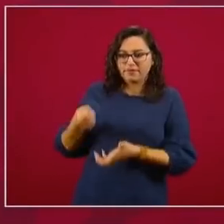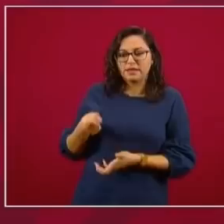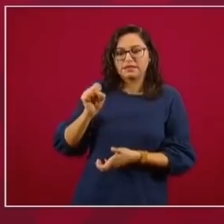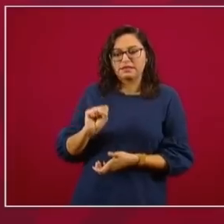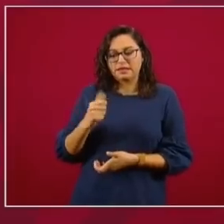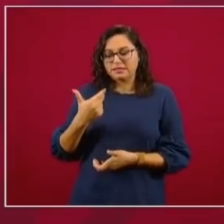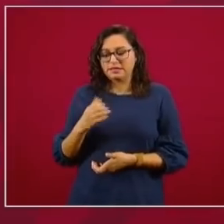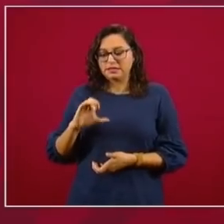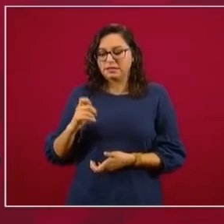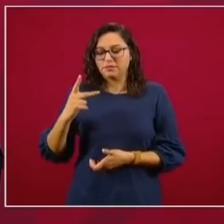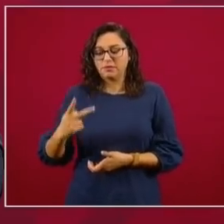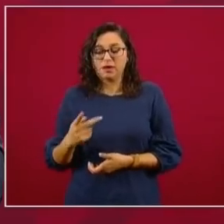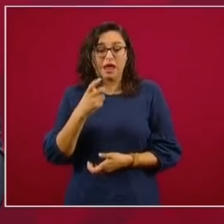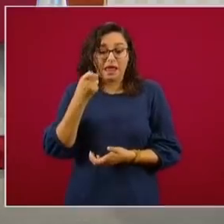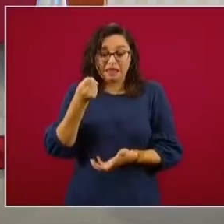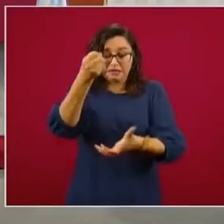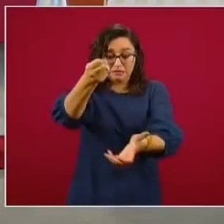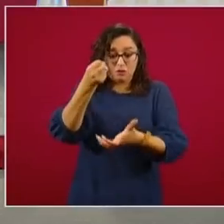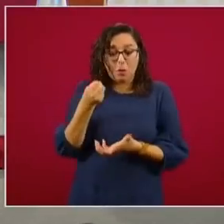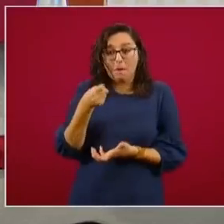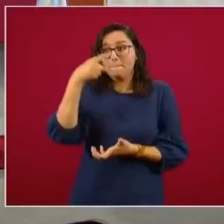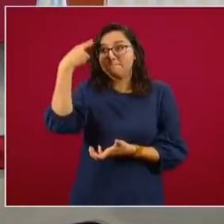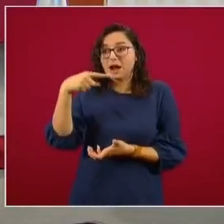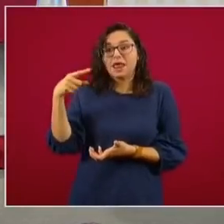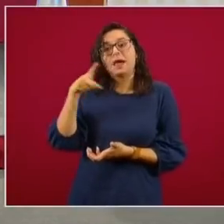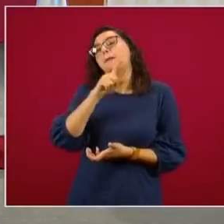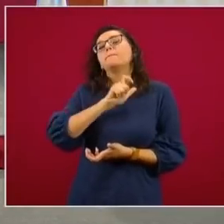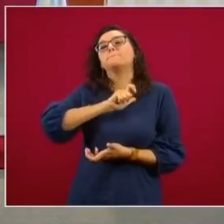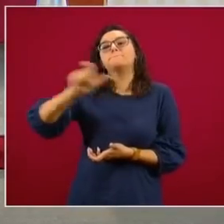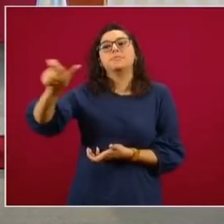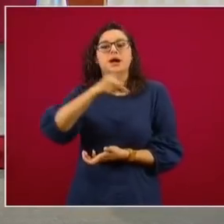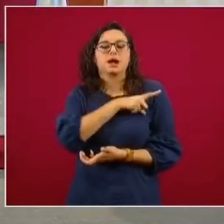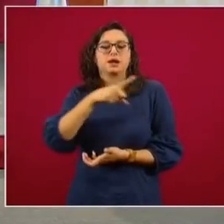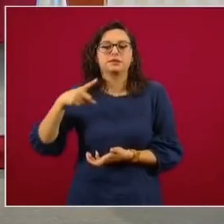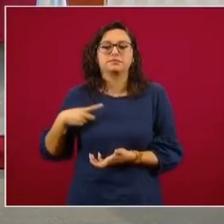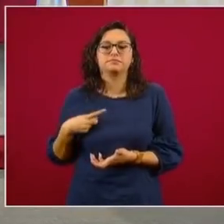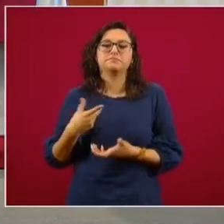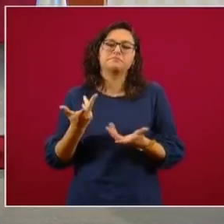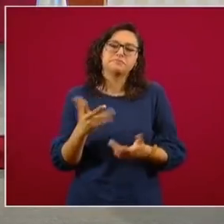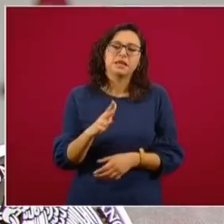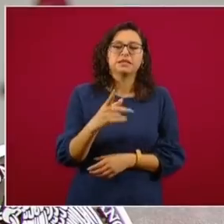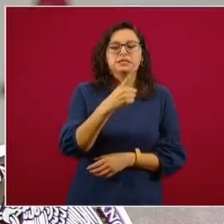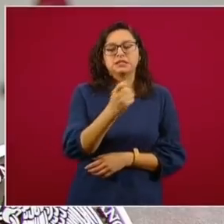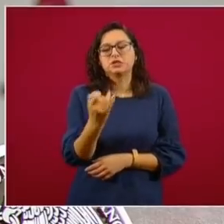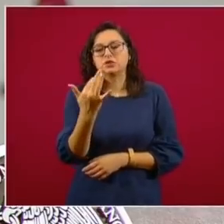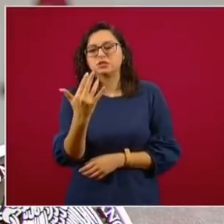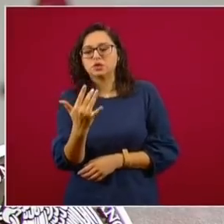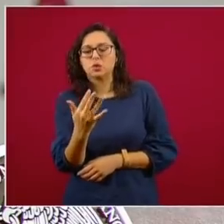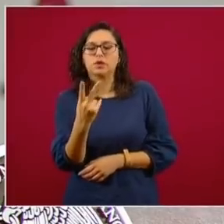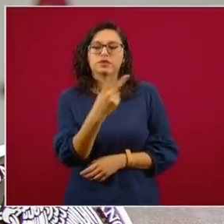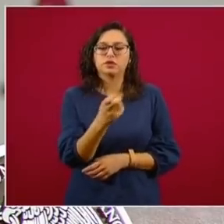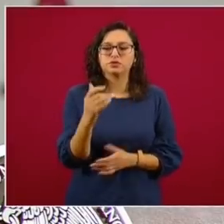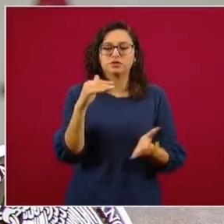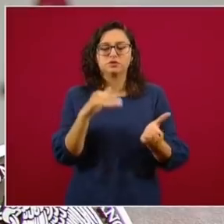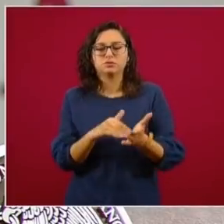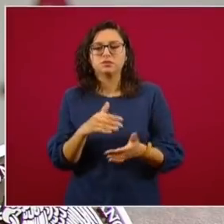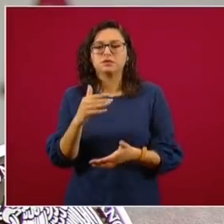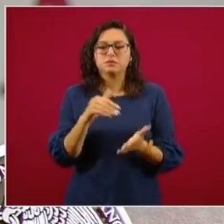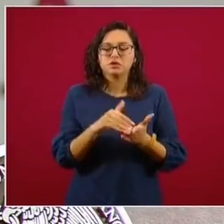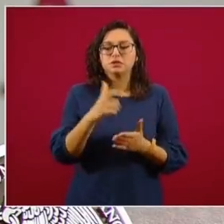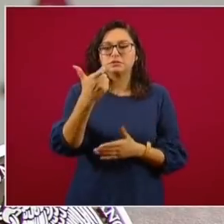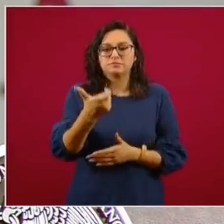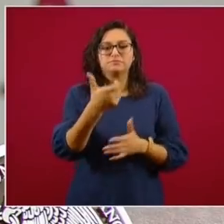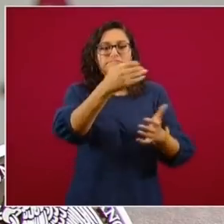a la disminución de deuda, de tal forma que estamos esperando pues alrededor de entre 150 a 250,000 millones de pesos como un